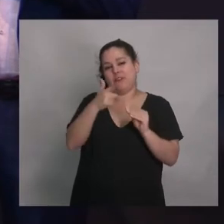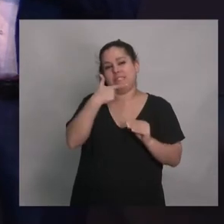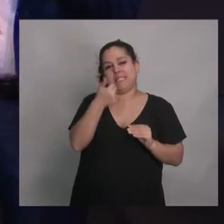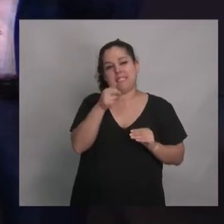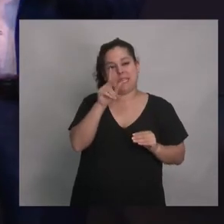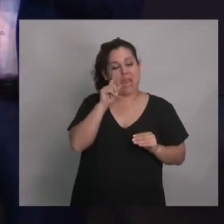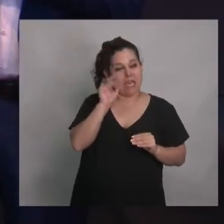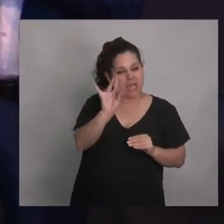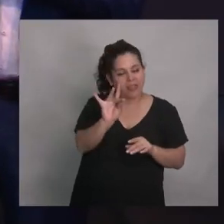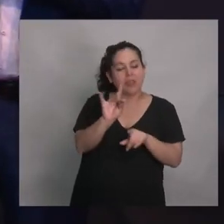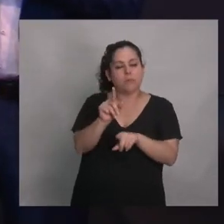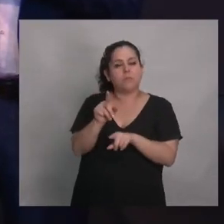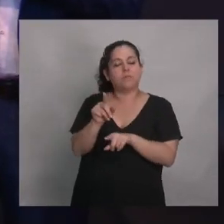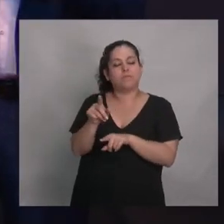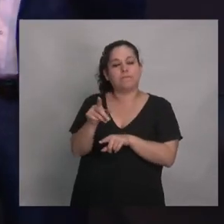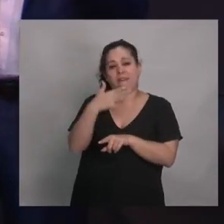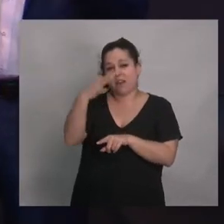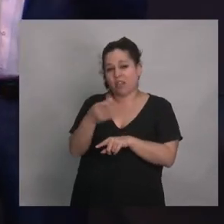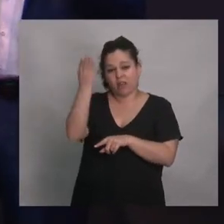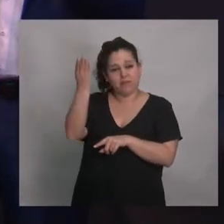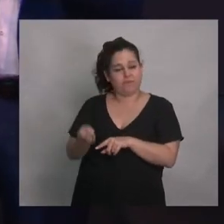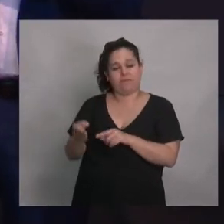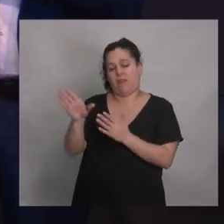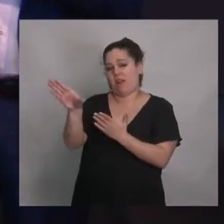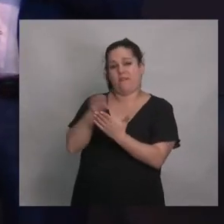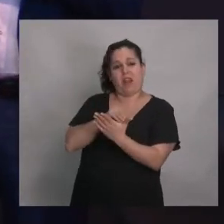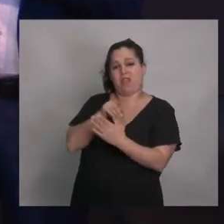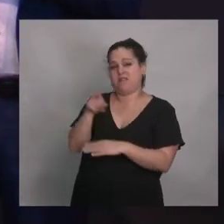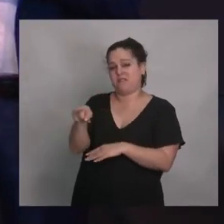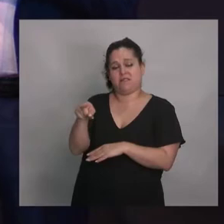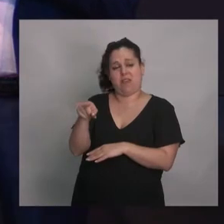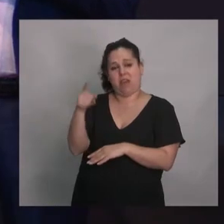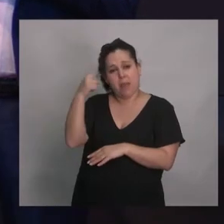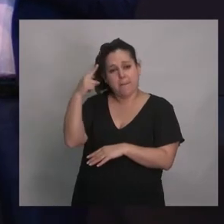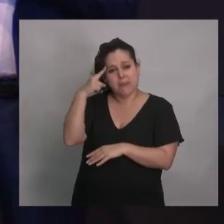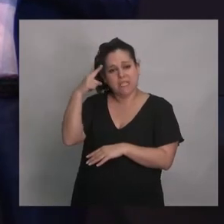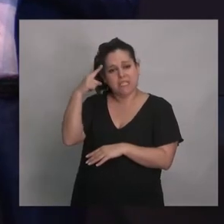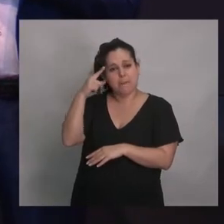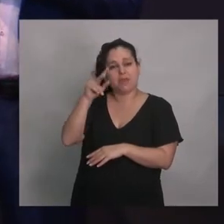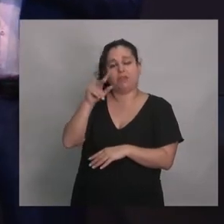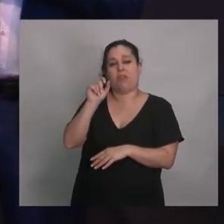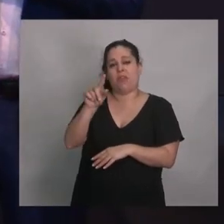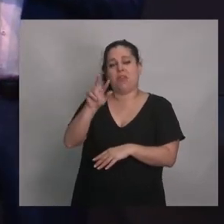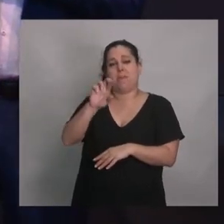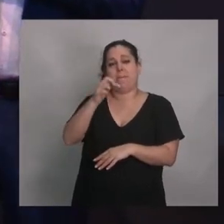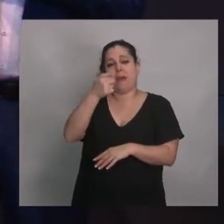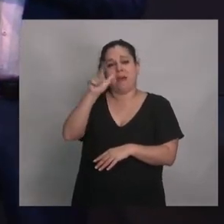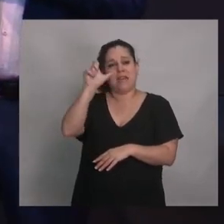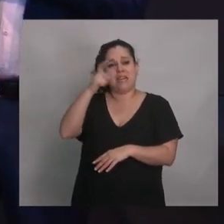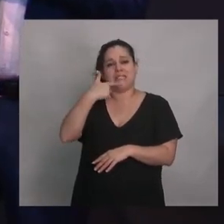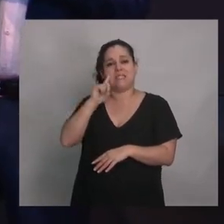es sin lugar a dudas la gran referencia del pensamiento palestino contemporáneo